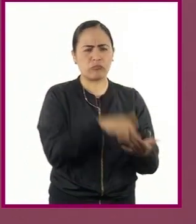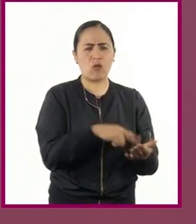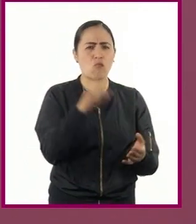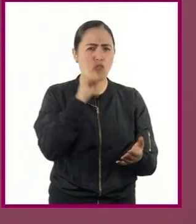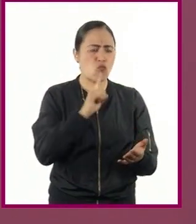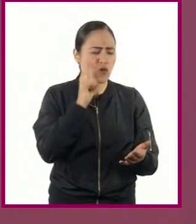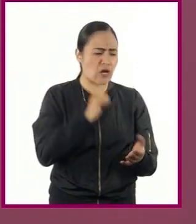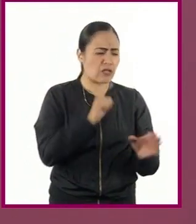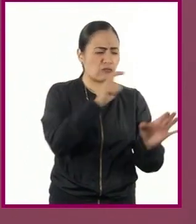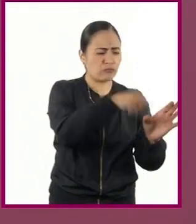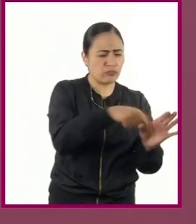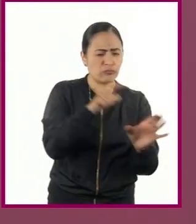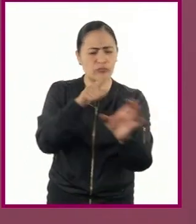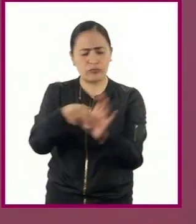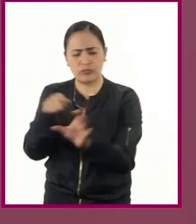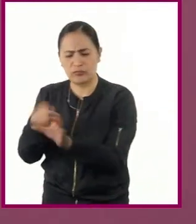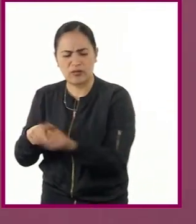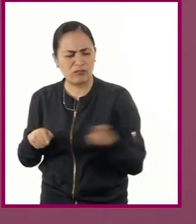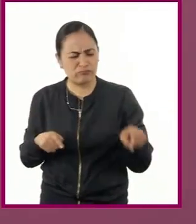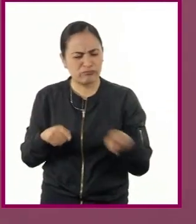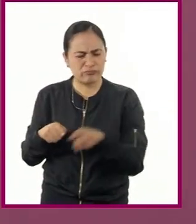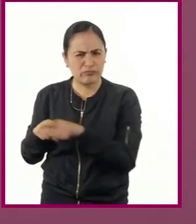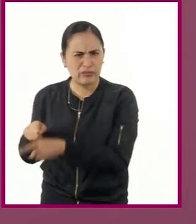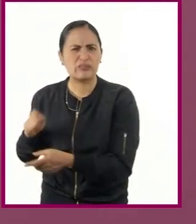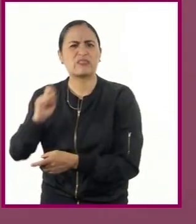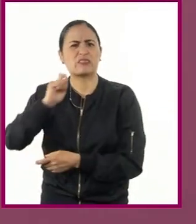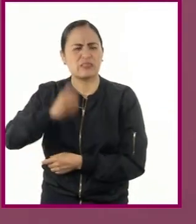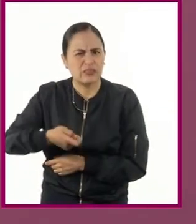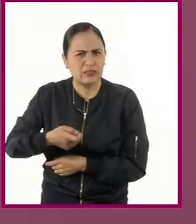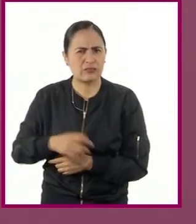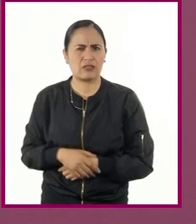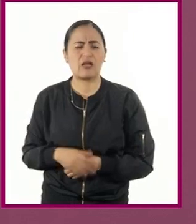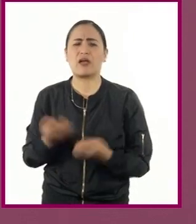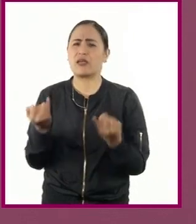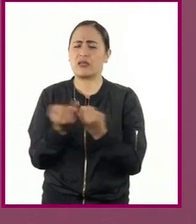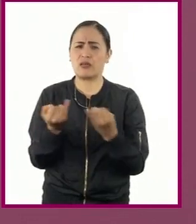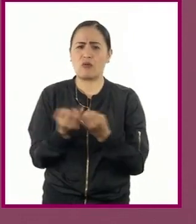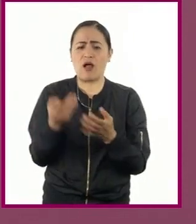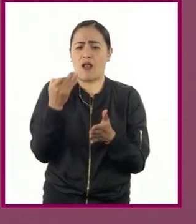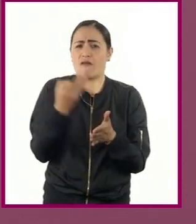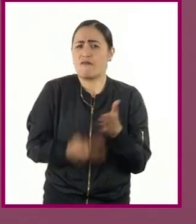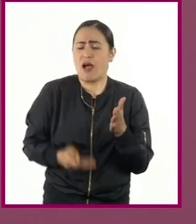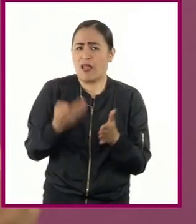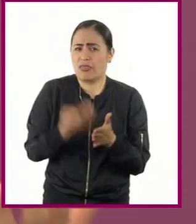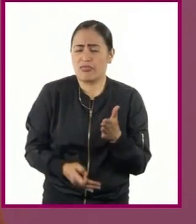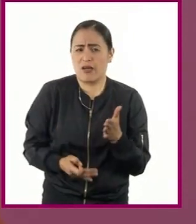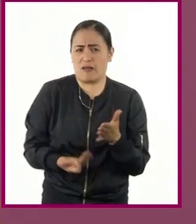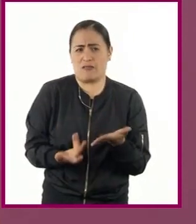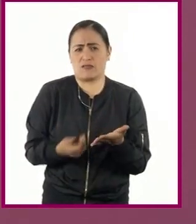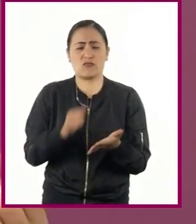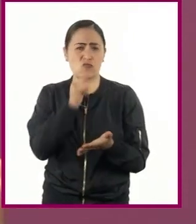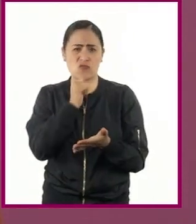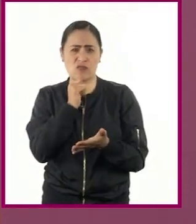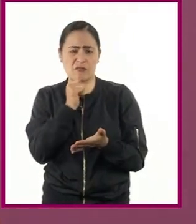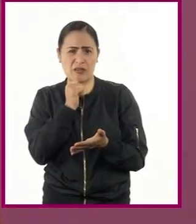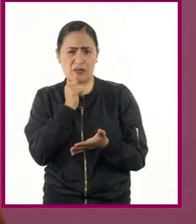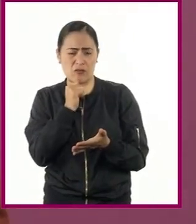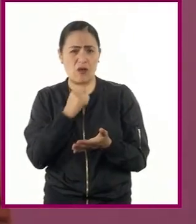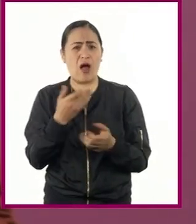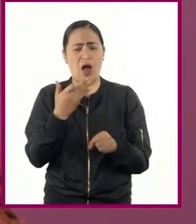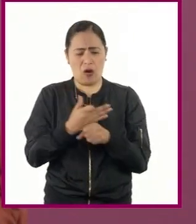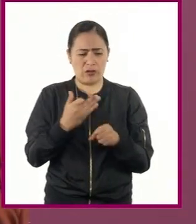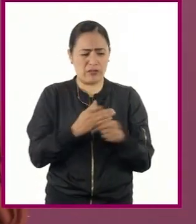últimas décadas? ¿Cuáles son los aspectos que aún están pendientes por conseguir y son motivo de las